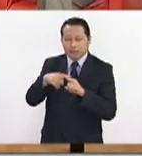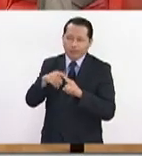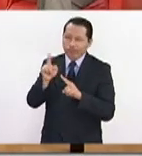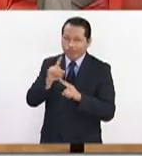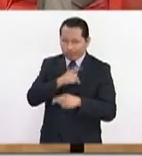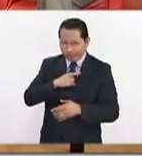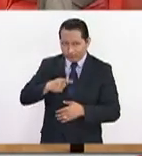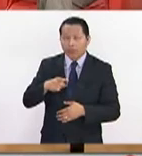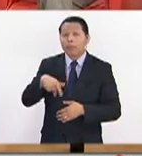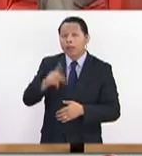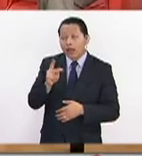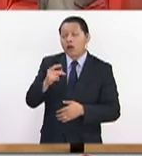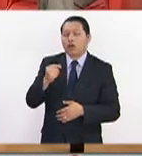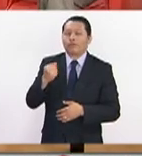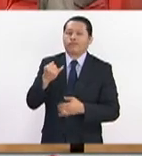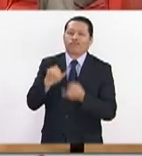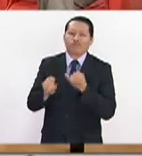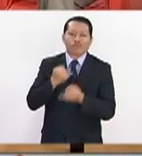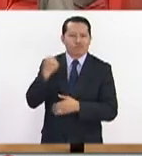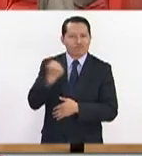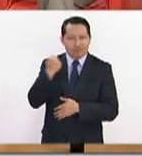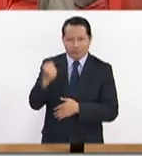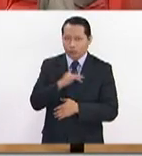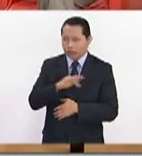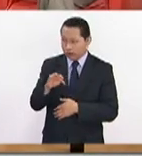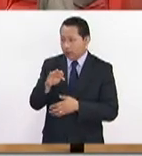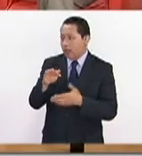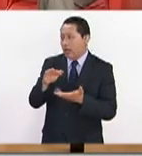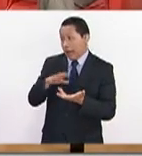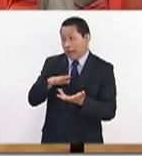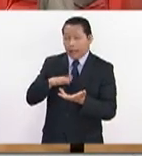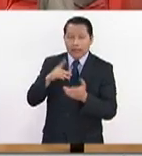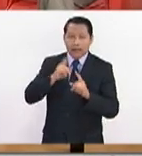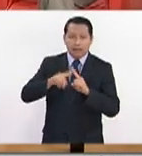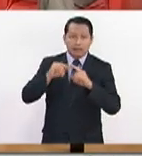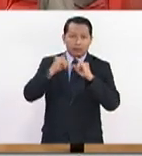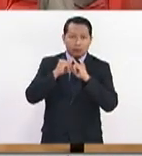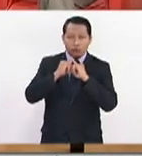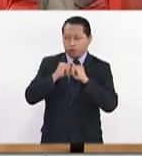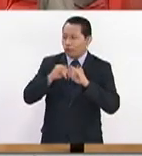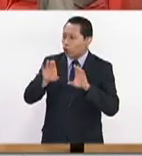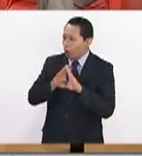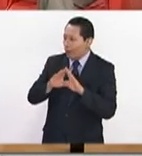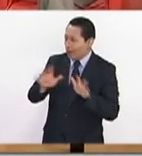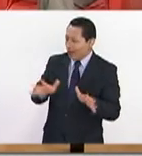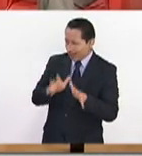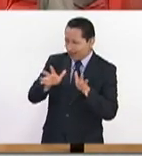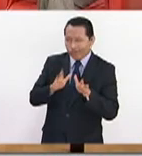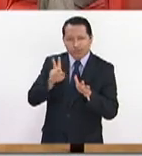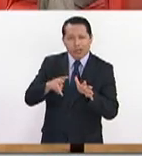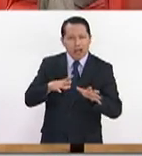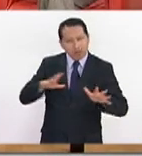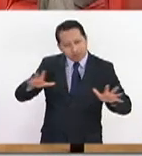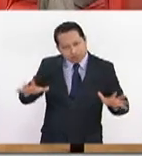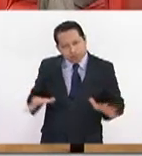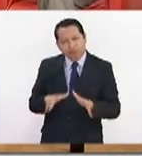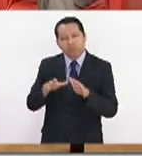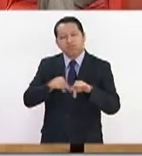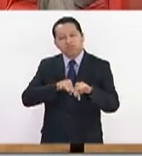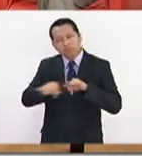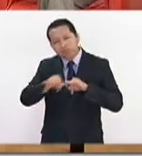de carreras, pero por fortuna, doctora, hay instituciones que alientan el trabajo y